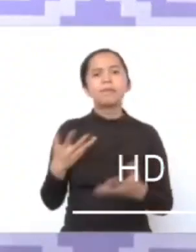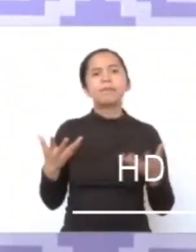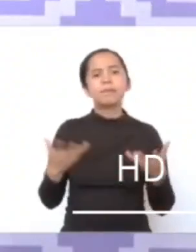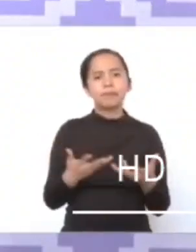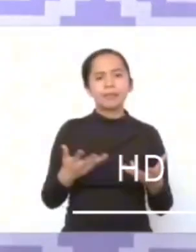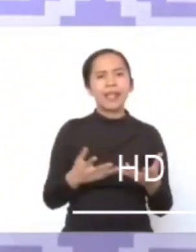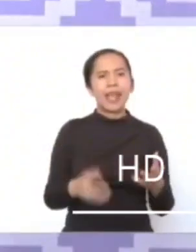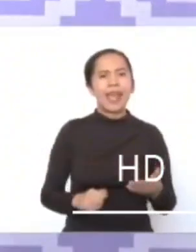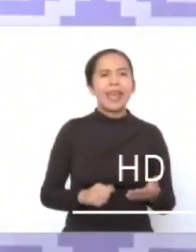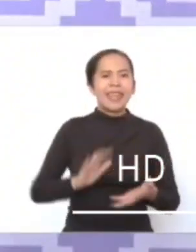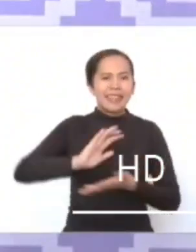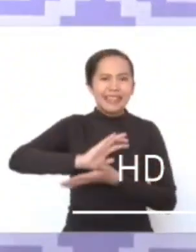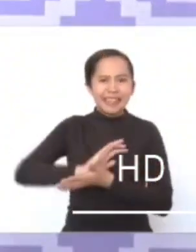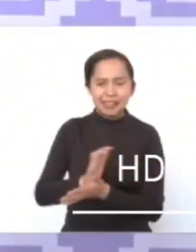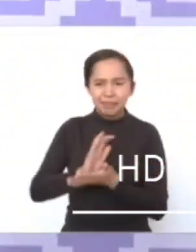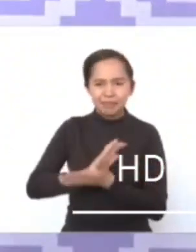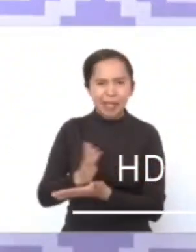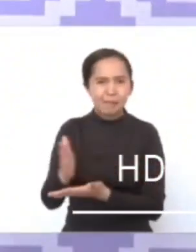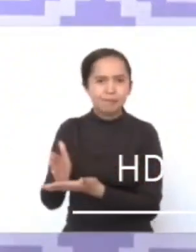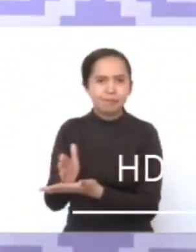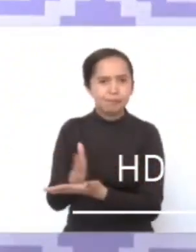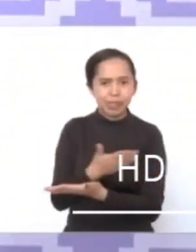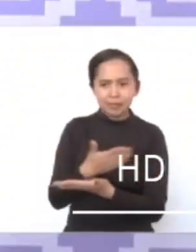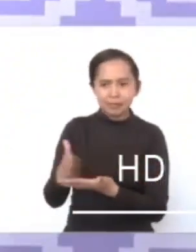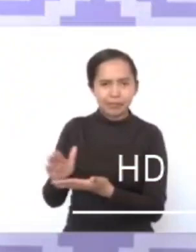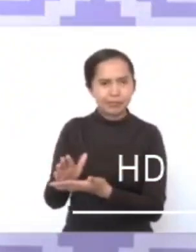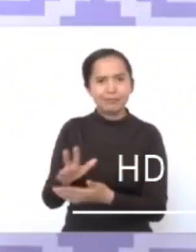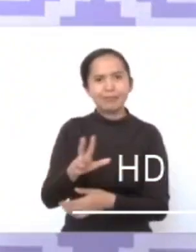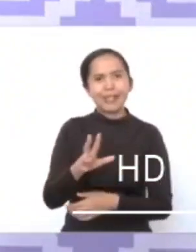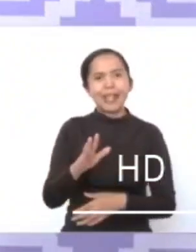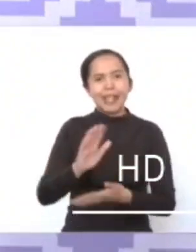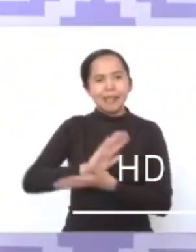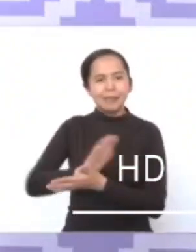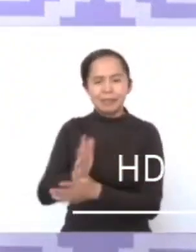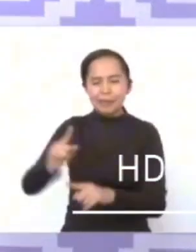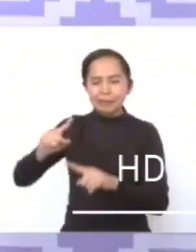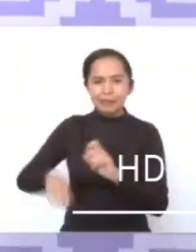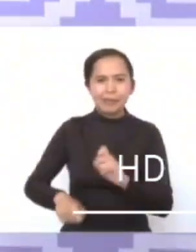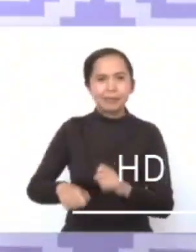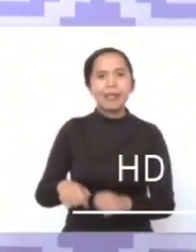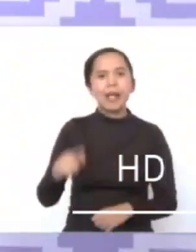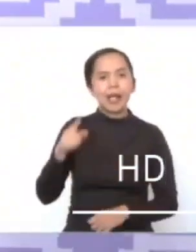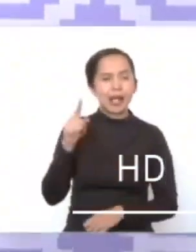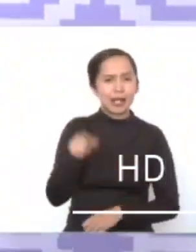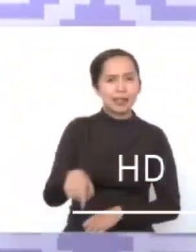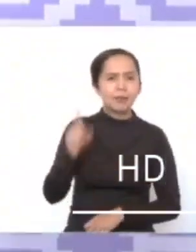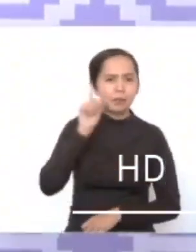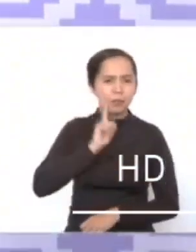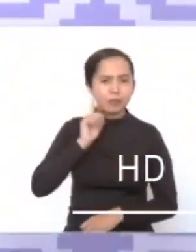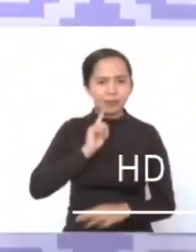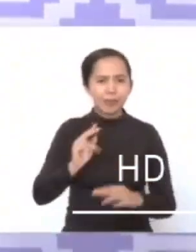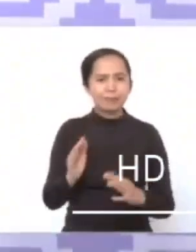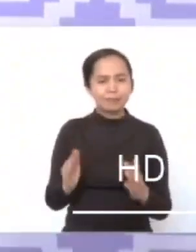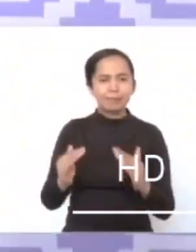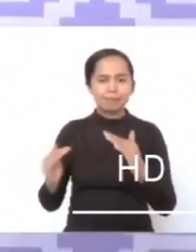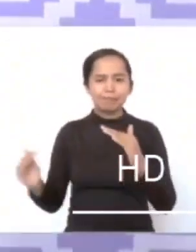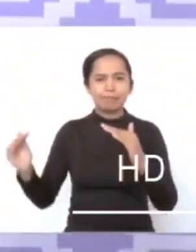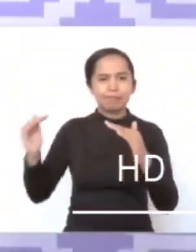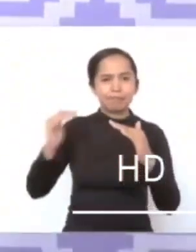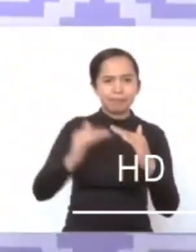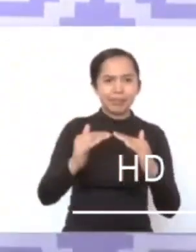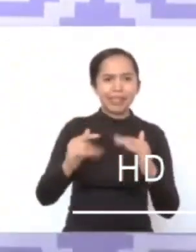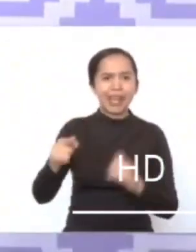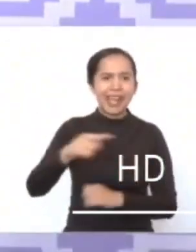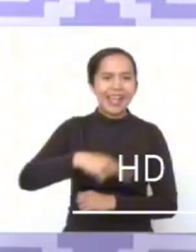las barreras discriminatorias de ingreso para las mujeres y mantenemos el esfuerzo de alcanzar la paridad numérica de género en